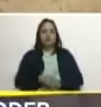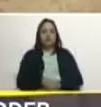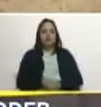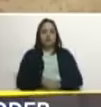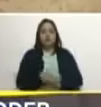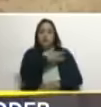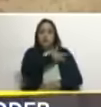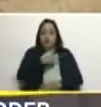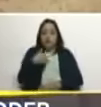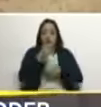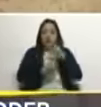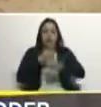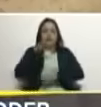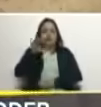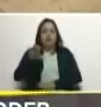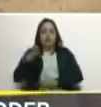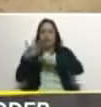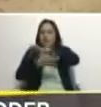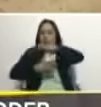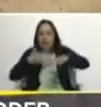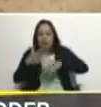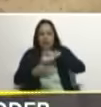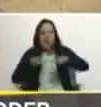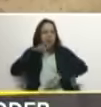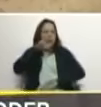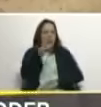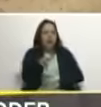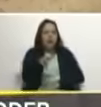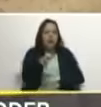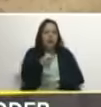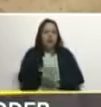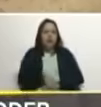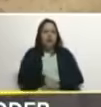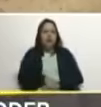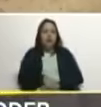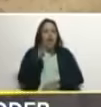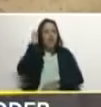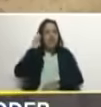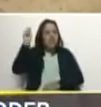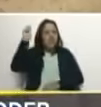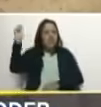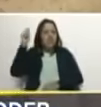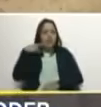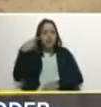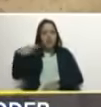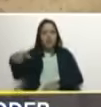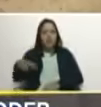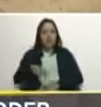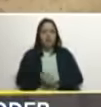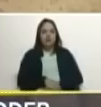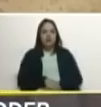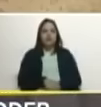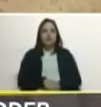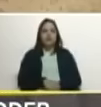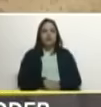Quisieron llevar al país a un caos y sobre la base de una tesis política